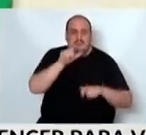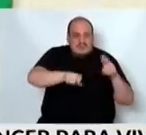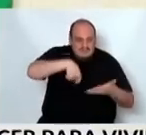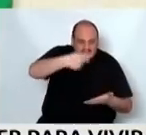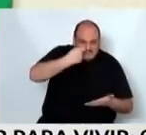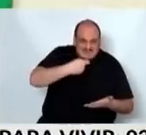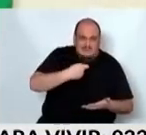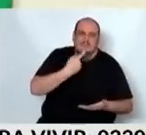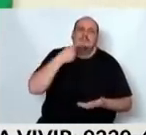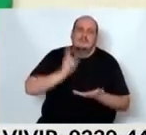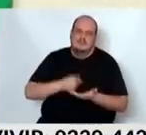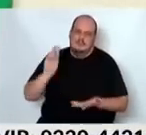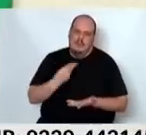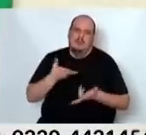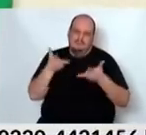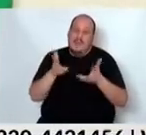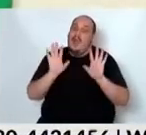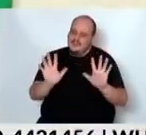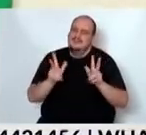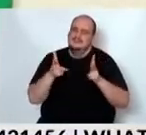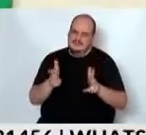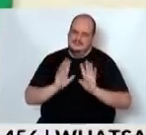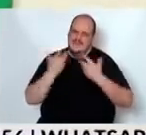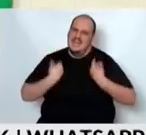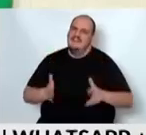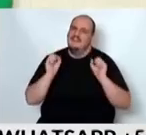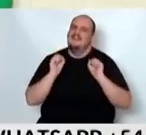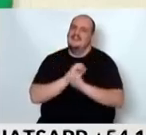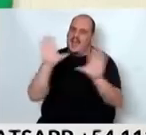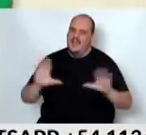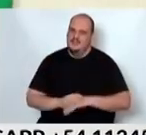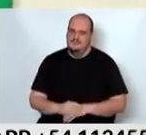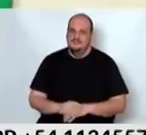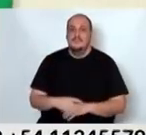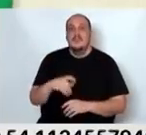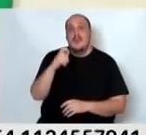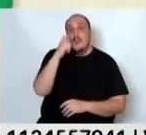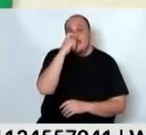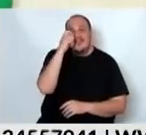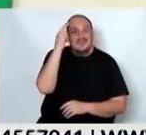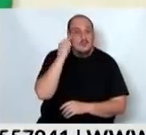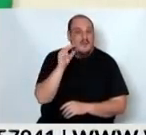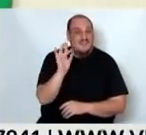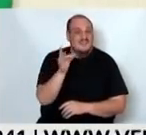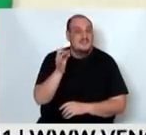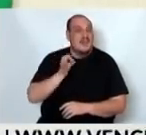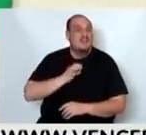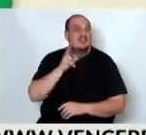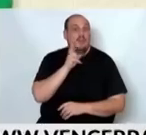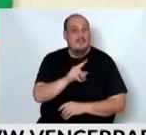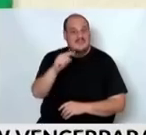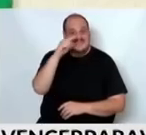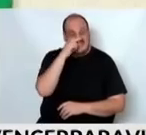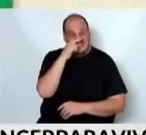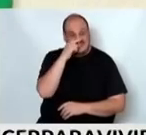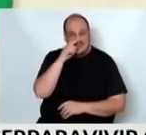diariamente. También hablemos de esto. Yo me hubiese muerto, y casi me muero el 29 de diciembre del año 2007. Yo me hubiese perdido